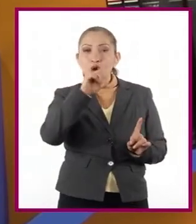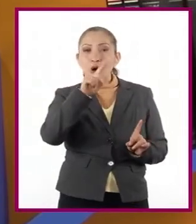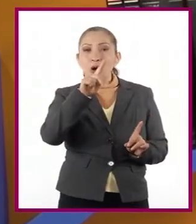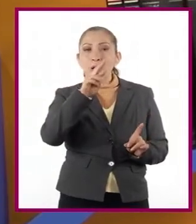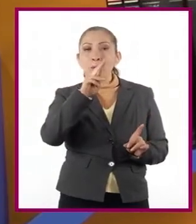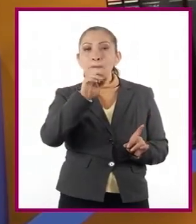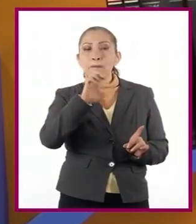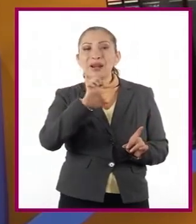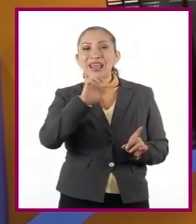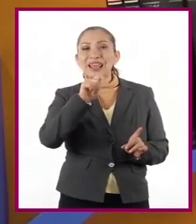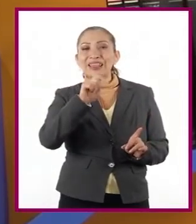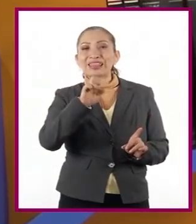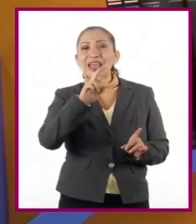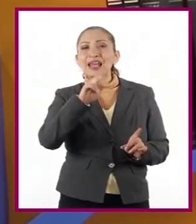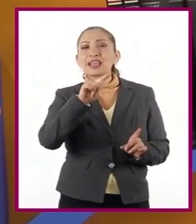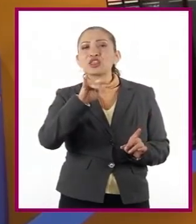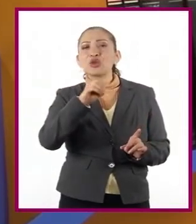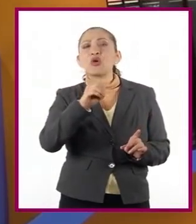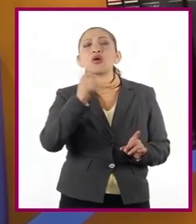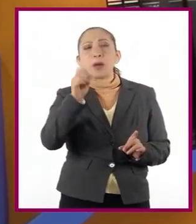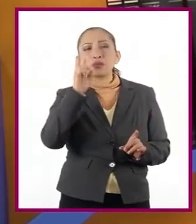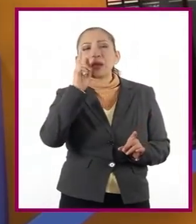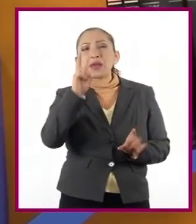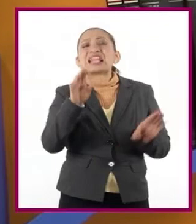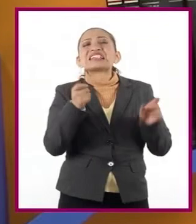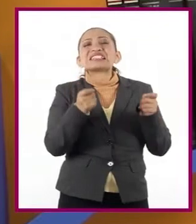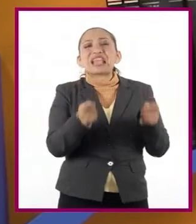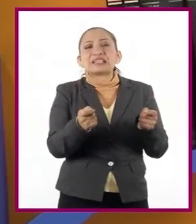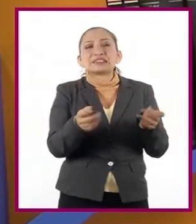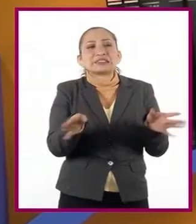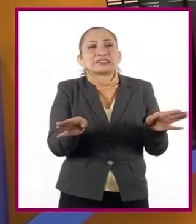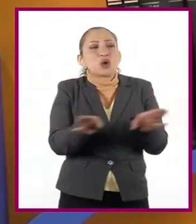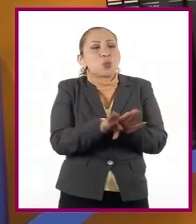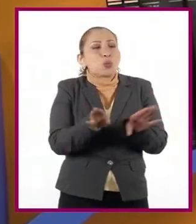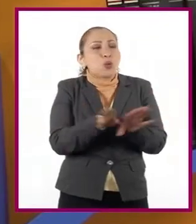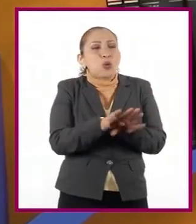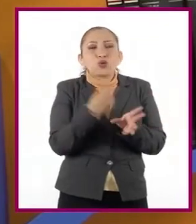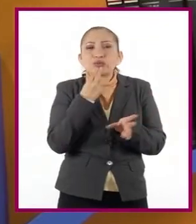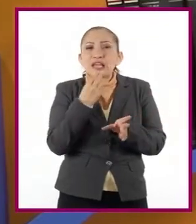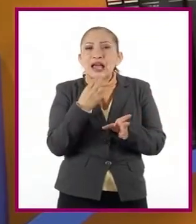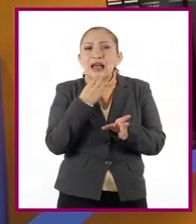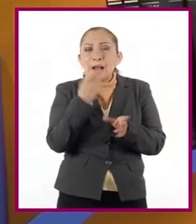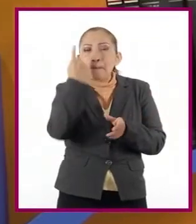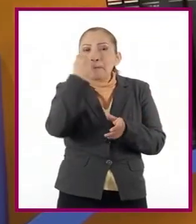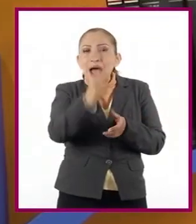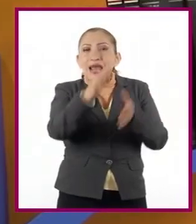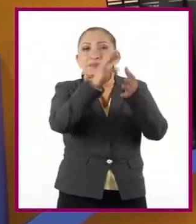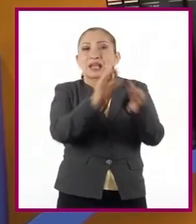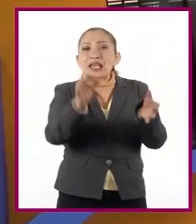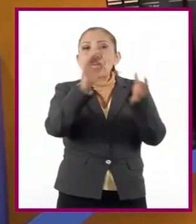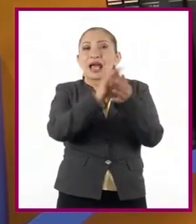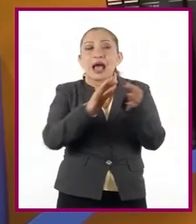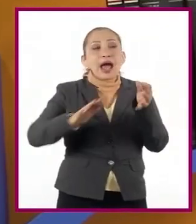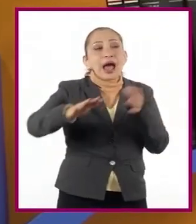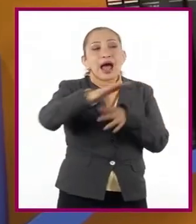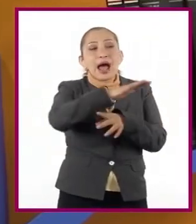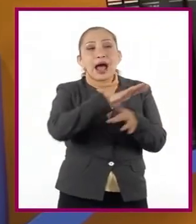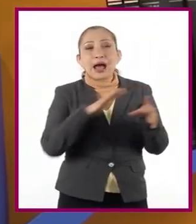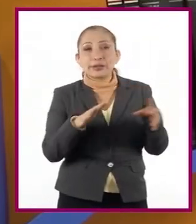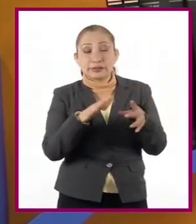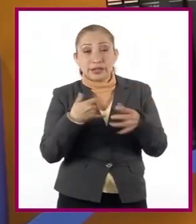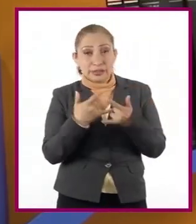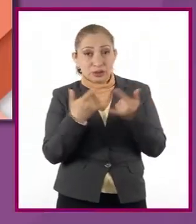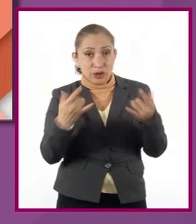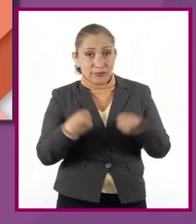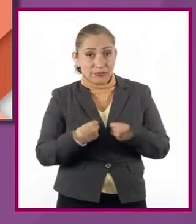copretérito. Revisemos juntos cómo lo podemos usar para describir situaciones en un texto